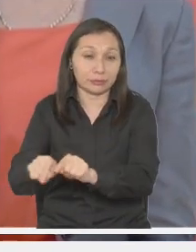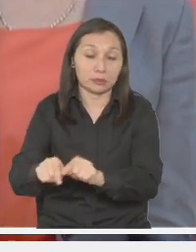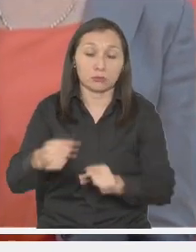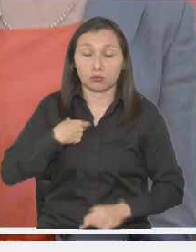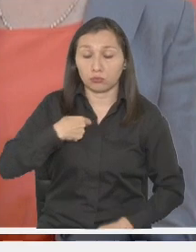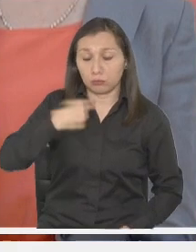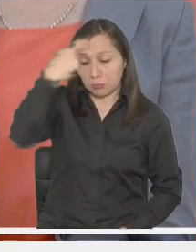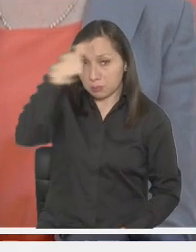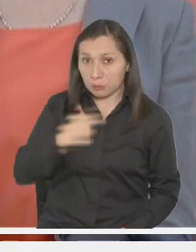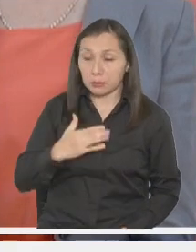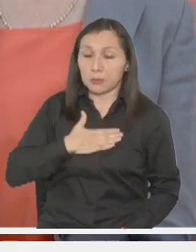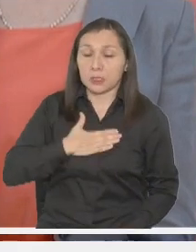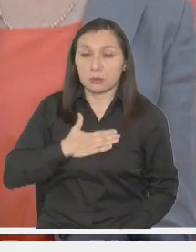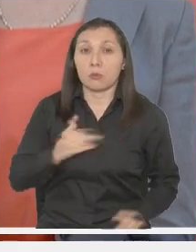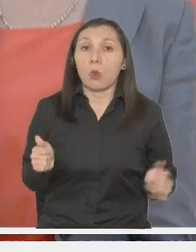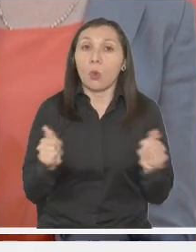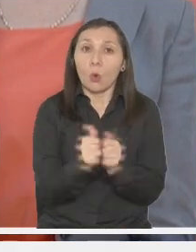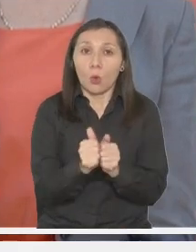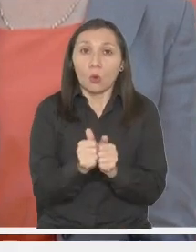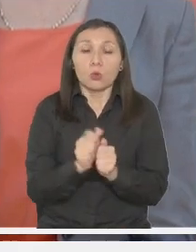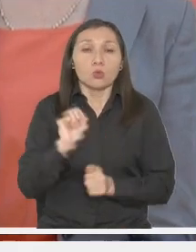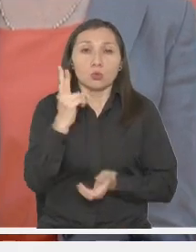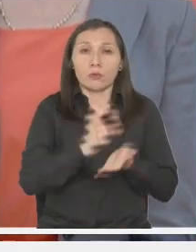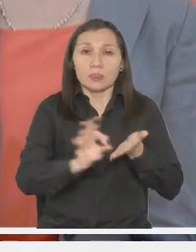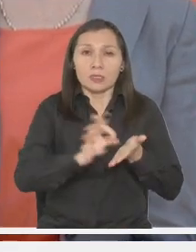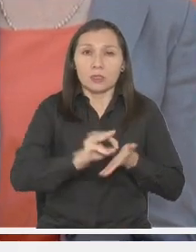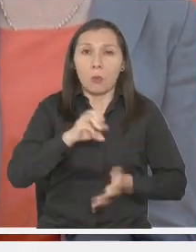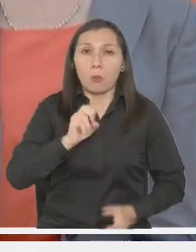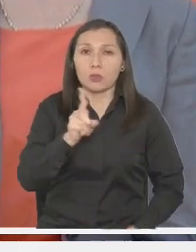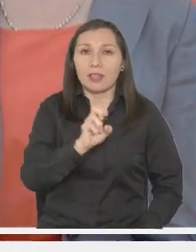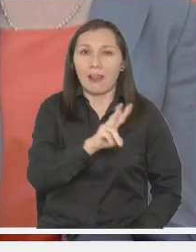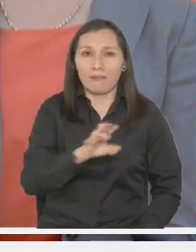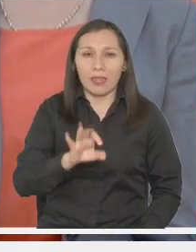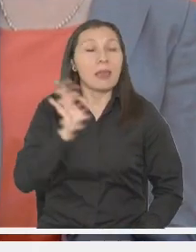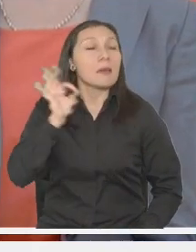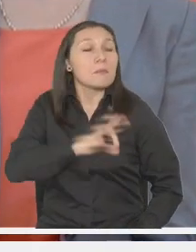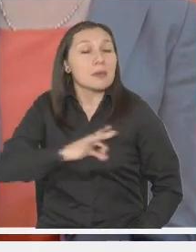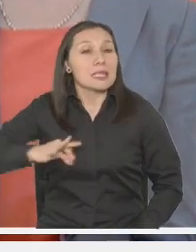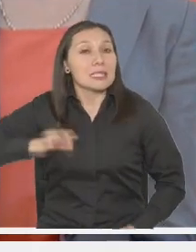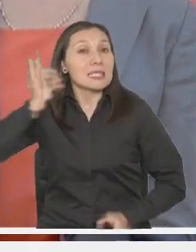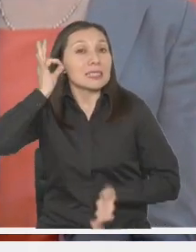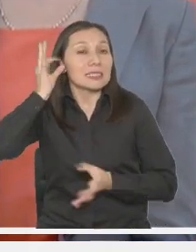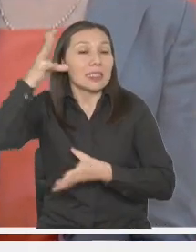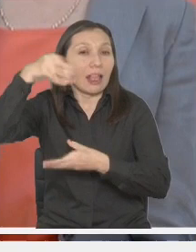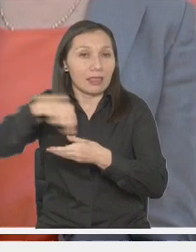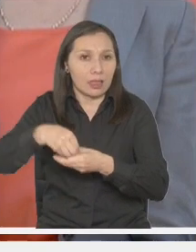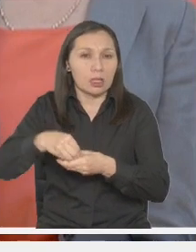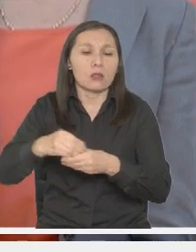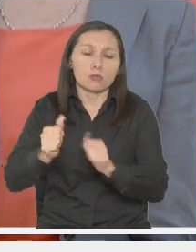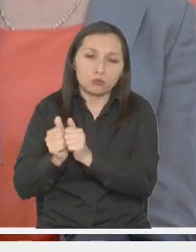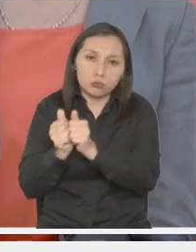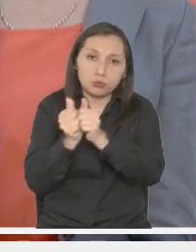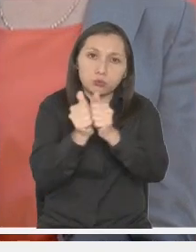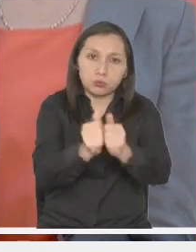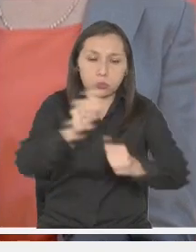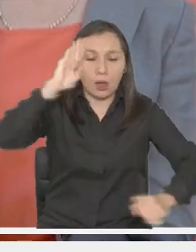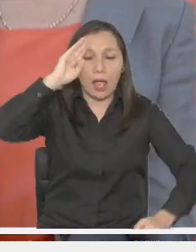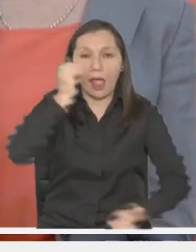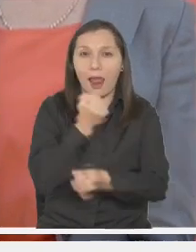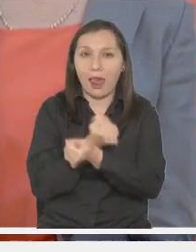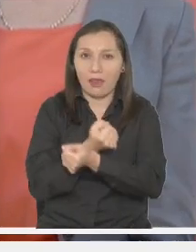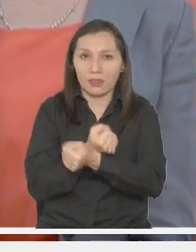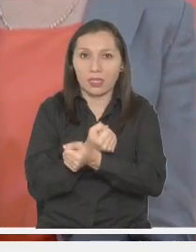Personalmente, junto al subsecretario Monsalve, a la ministra del Interior, estaré acompañando a